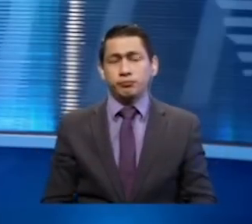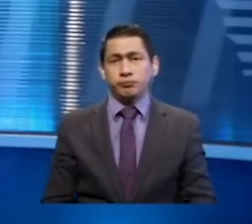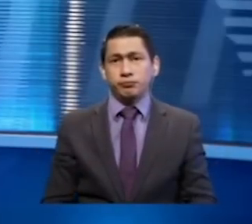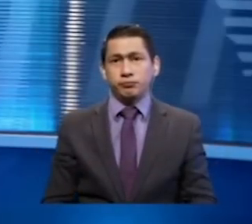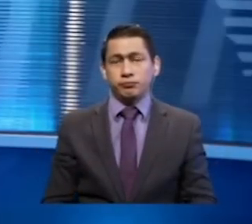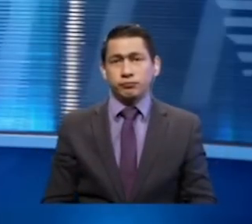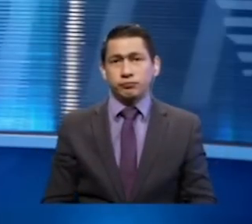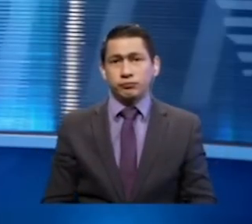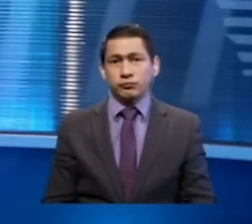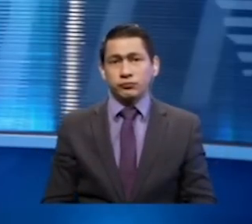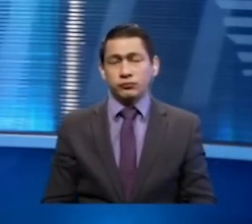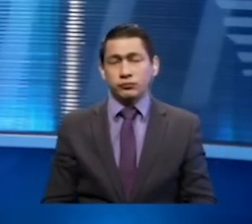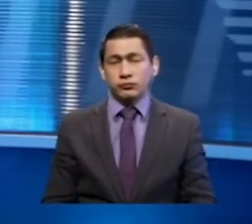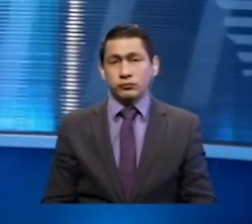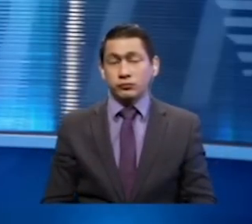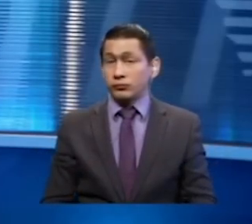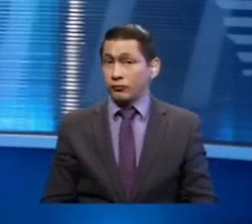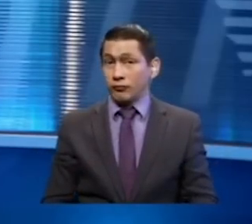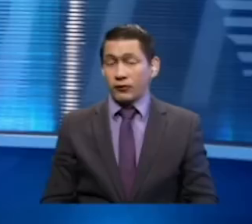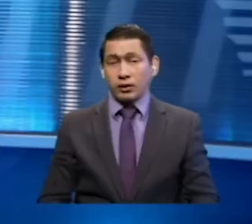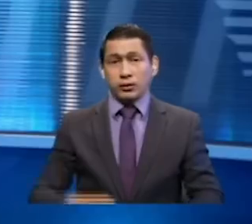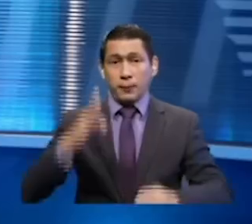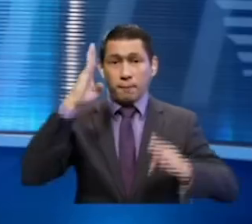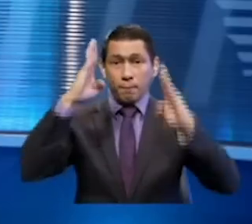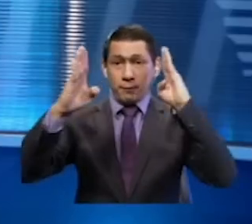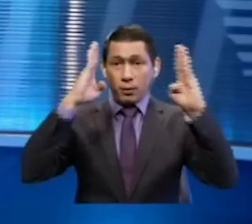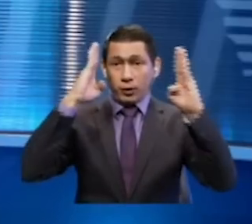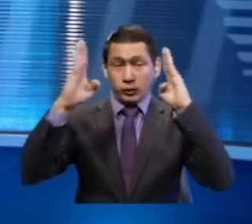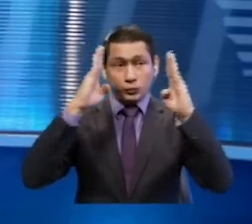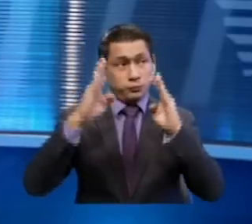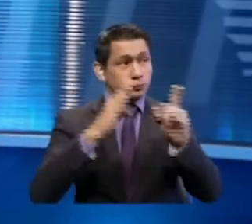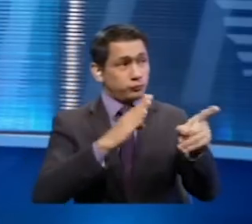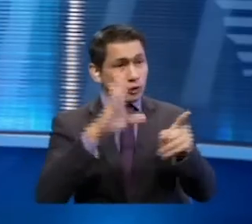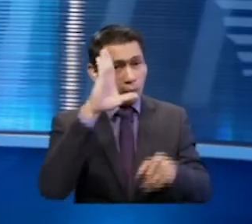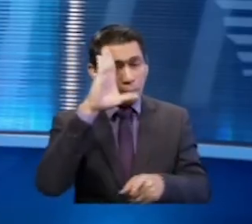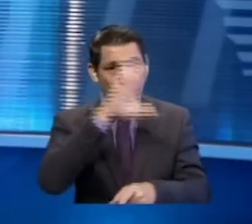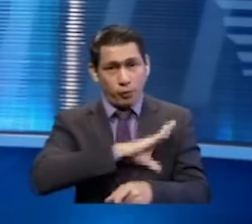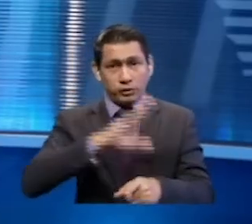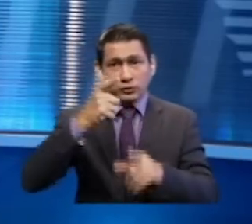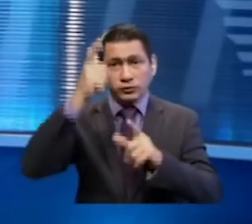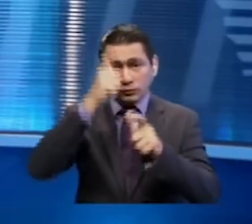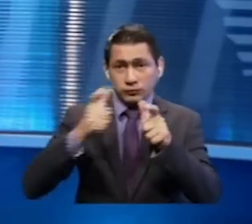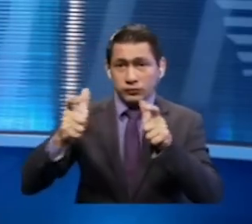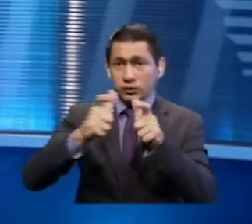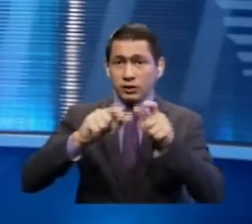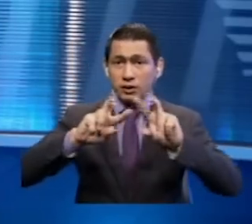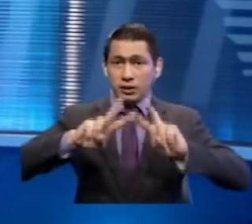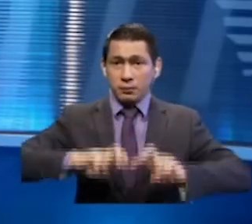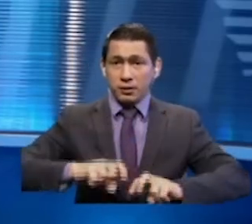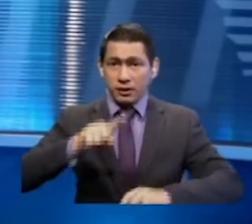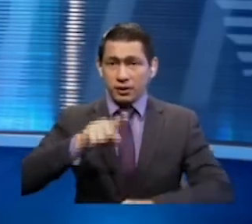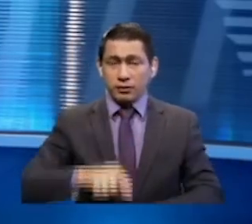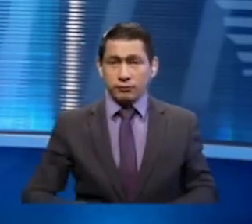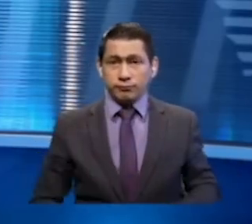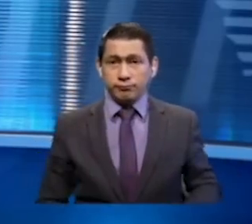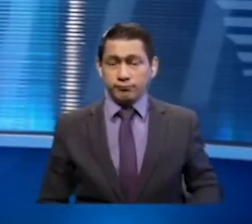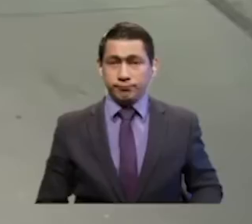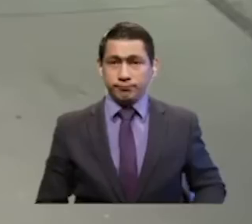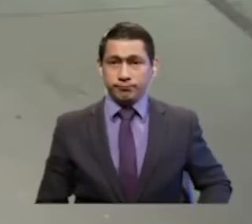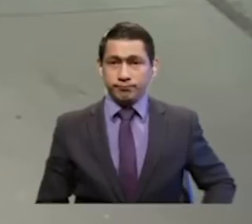Vamos ahora con los detalles de un ataque a bala en Babahoyo. La fiscalía y policía están investigando el caso.